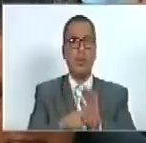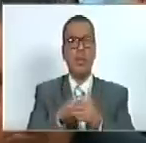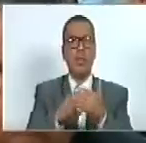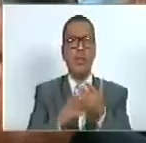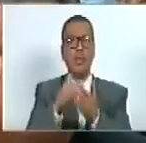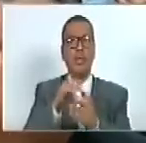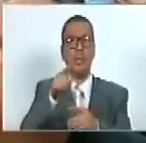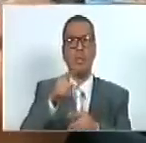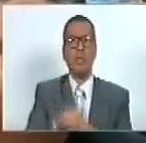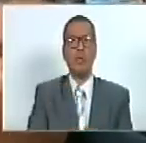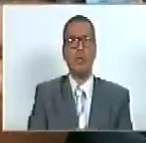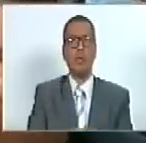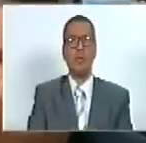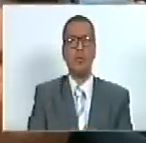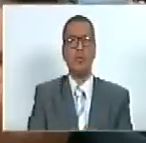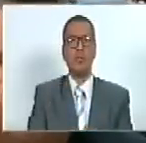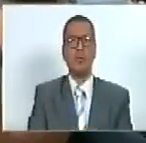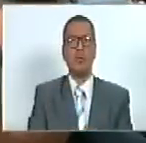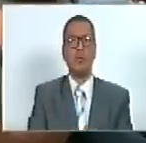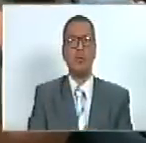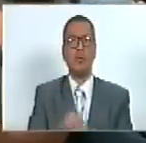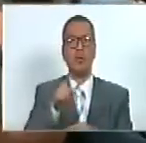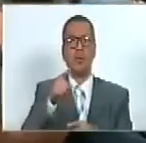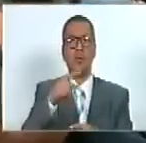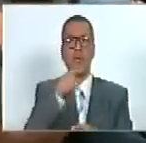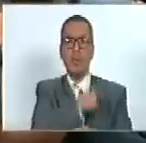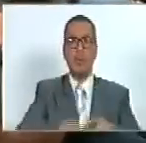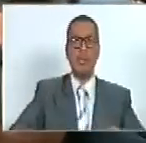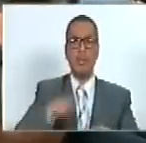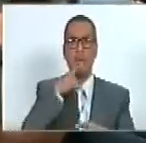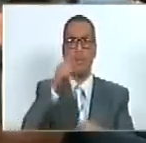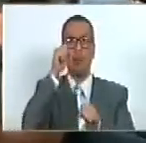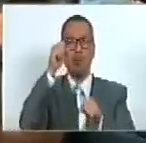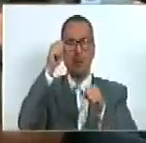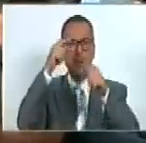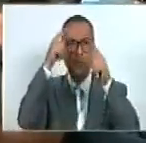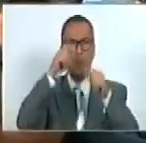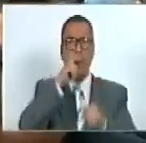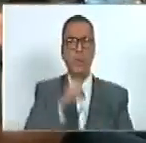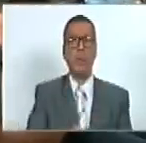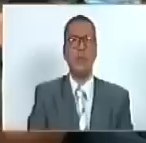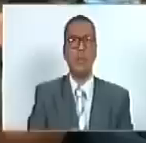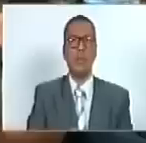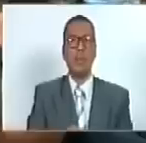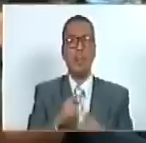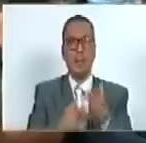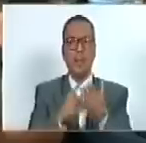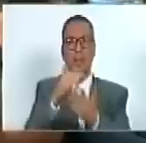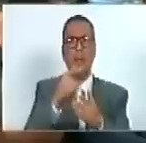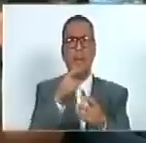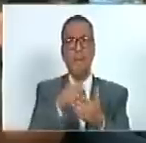de salario dio el presidente Chávez y el presidente Maduro. 27 aumentos de salario. ¿Cómo va a